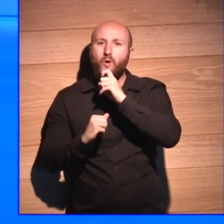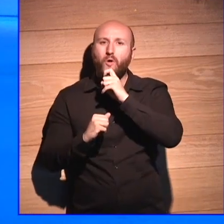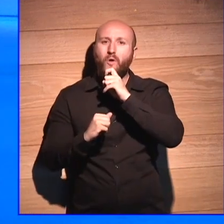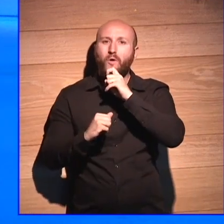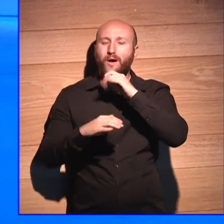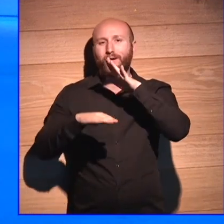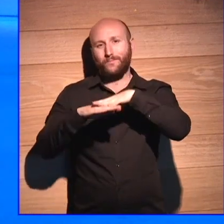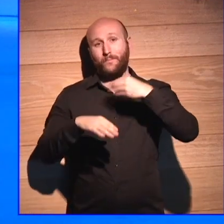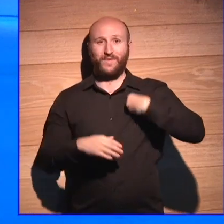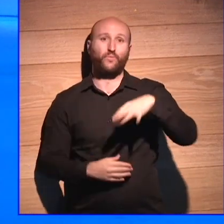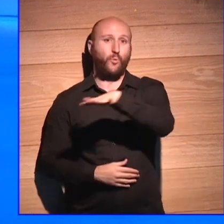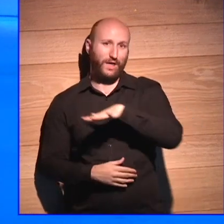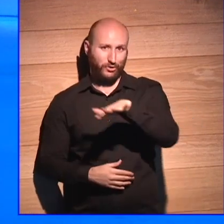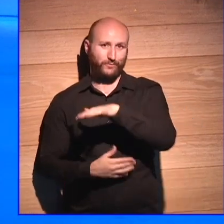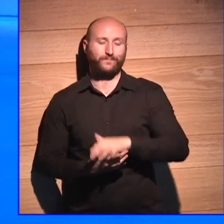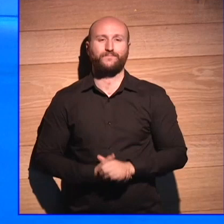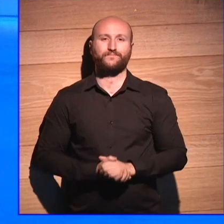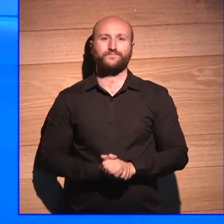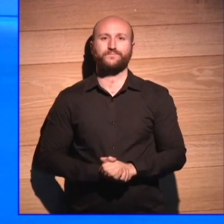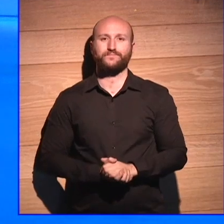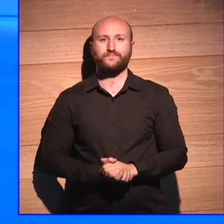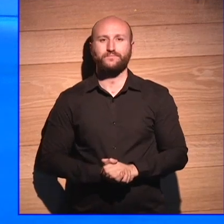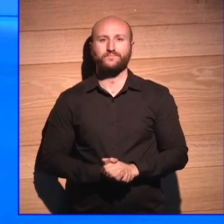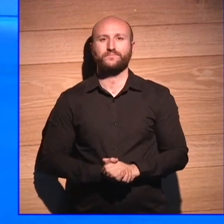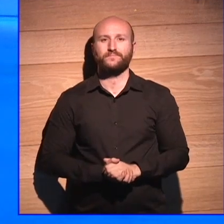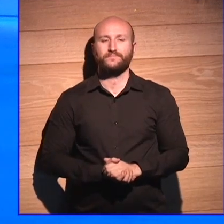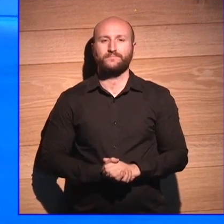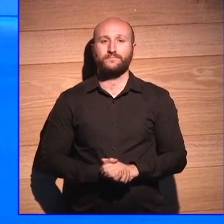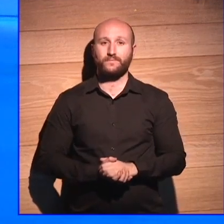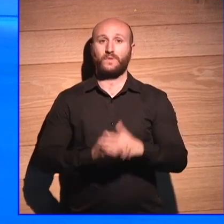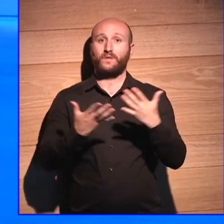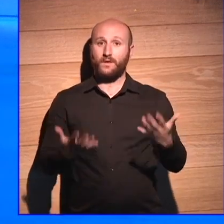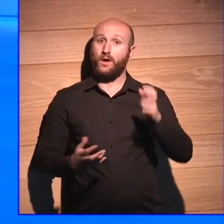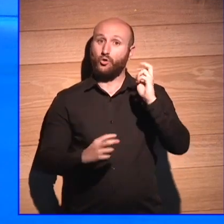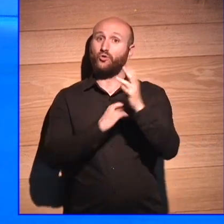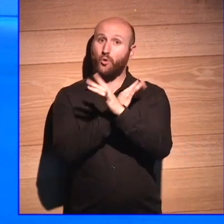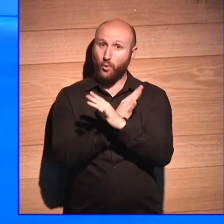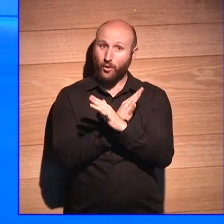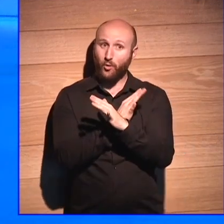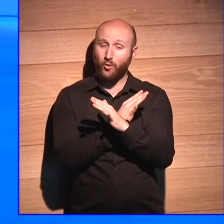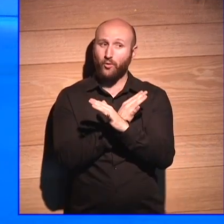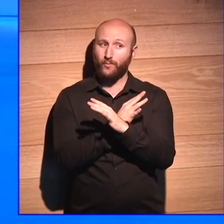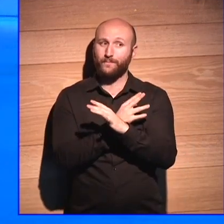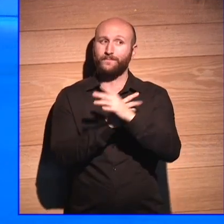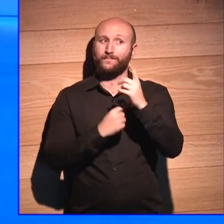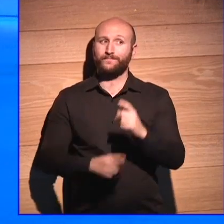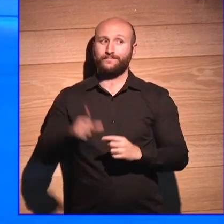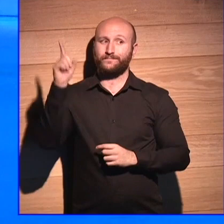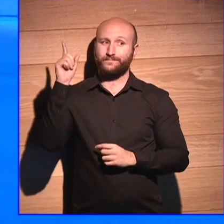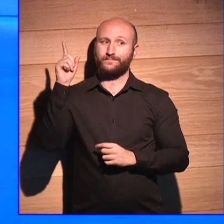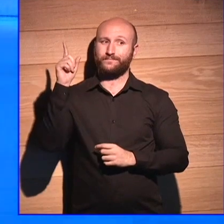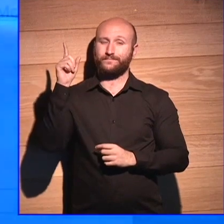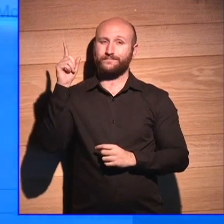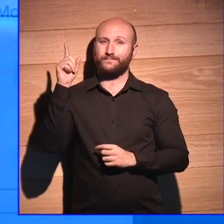barrio. Otro juego de estos se llama A Force More Powerful, esta fuerza más